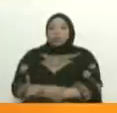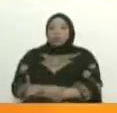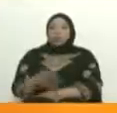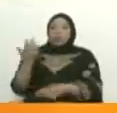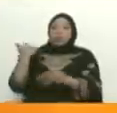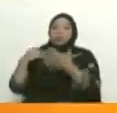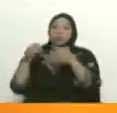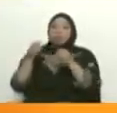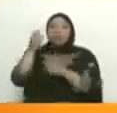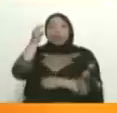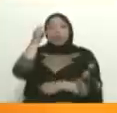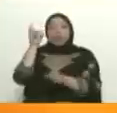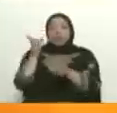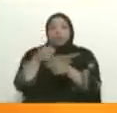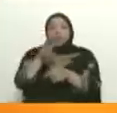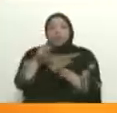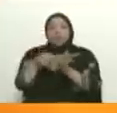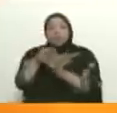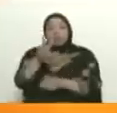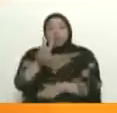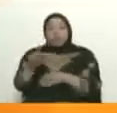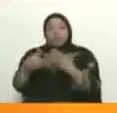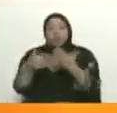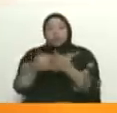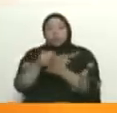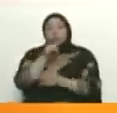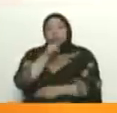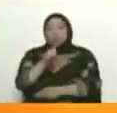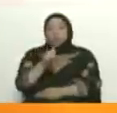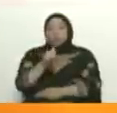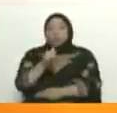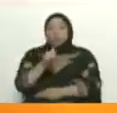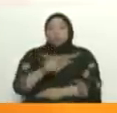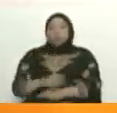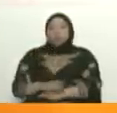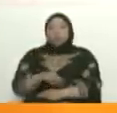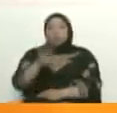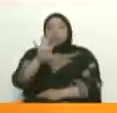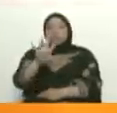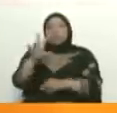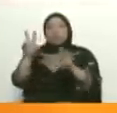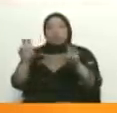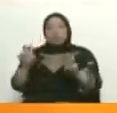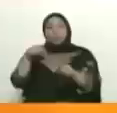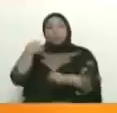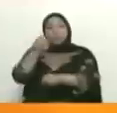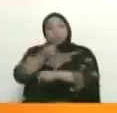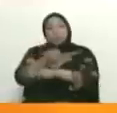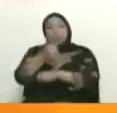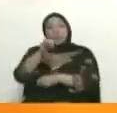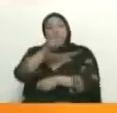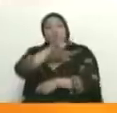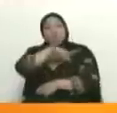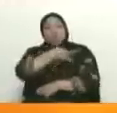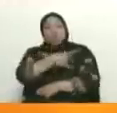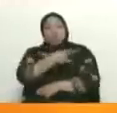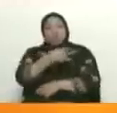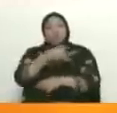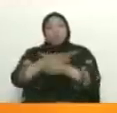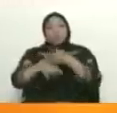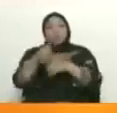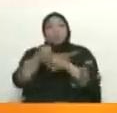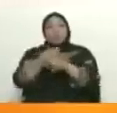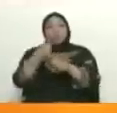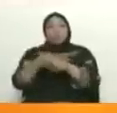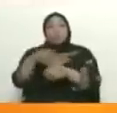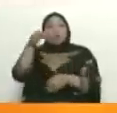En aquel día de agosto de 2003, cuando llegamos los cinco nuevos rectores, que teníamos el cometido del